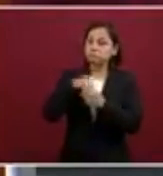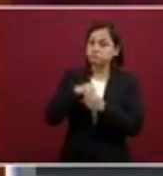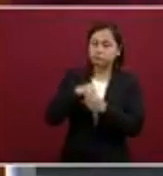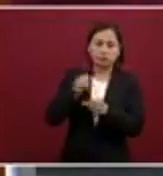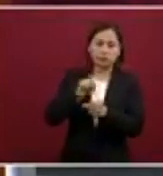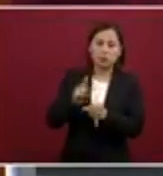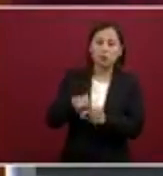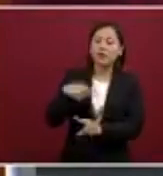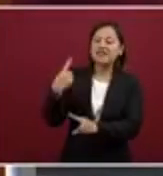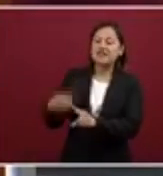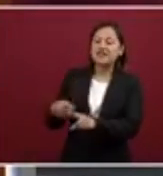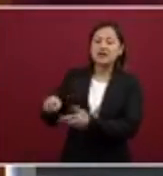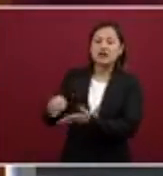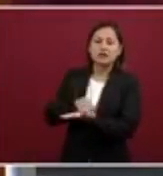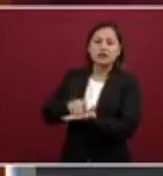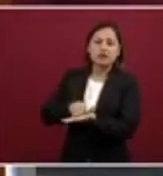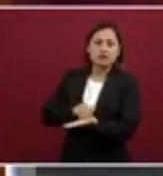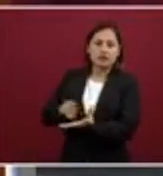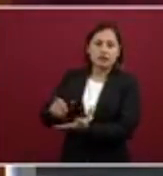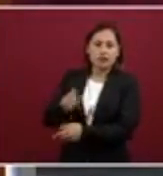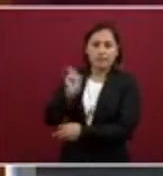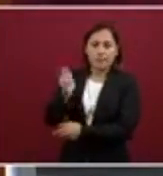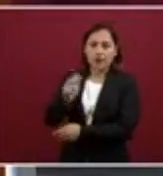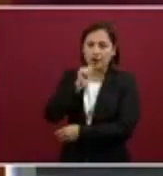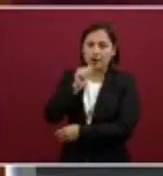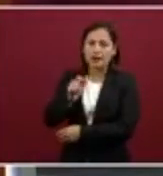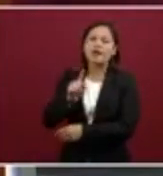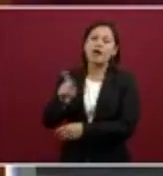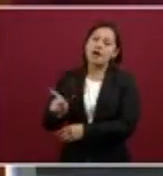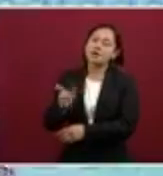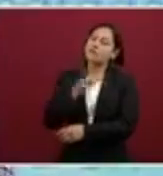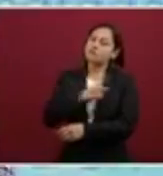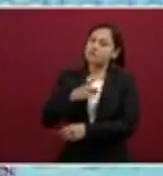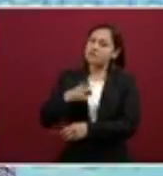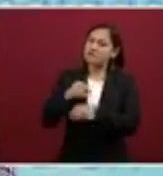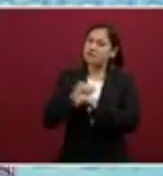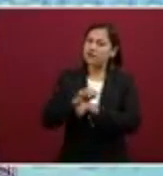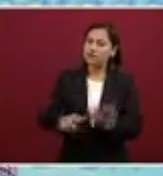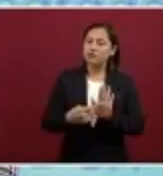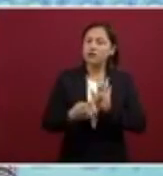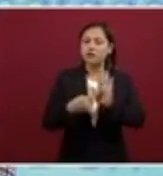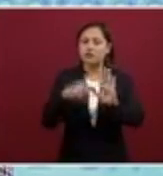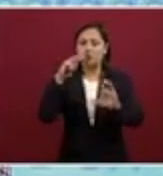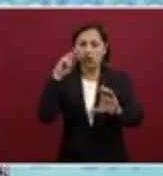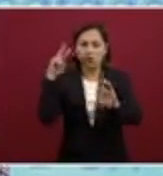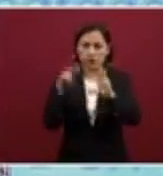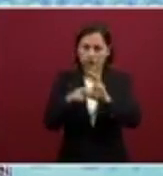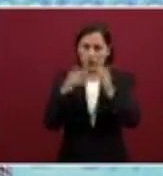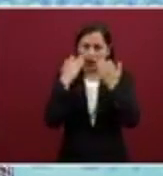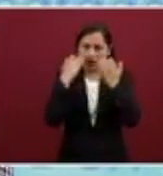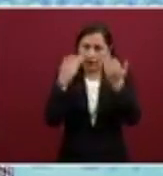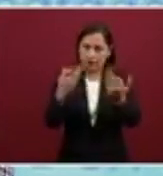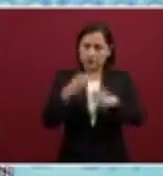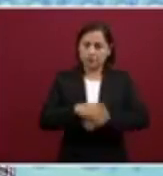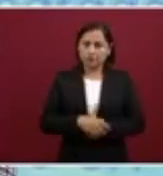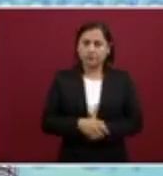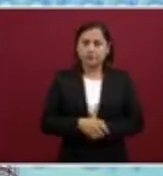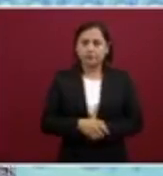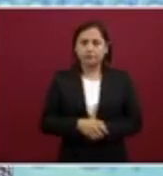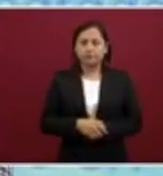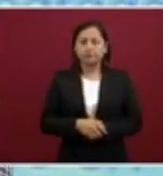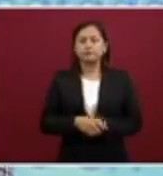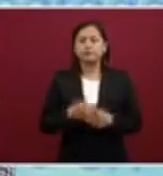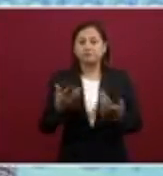a partir del 2014. Y ahí ya hay armonía con el principio constitucional de transparencia en los